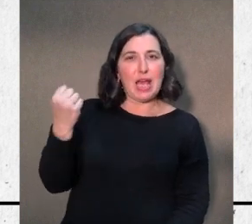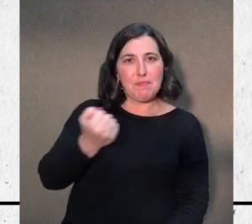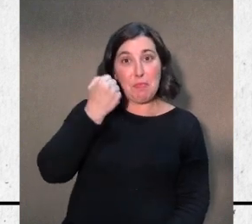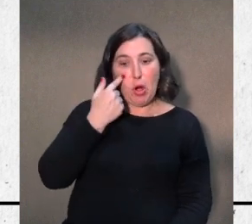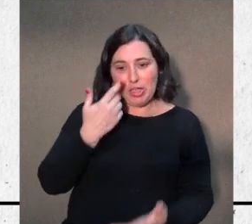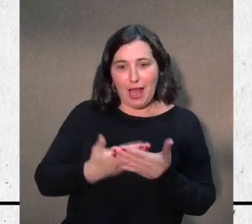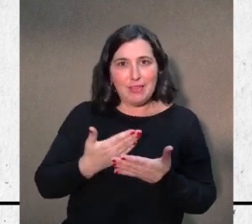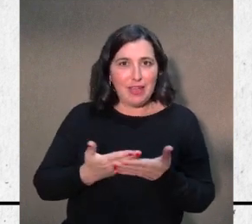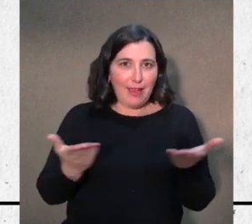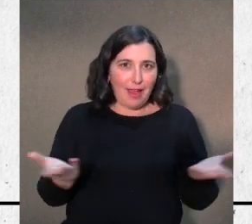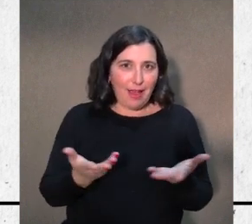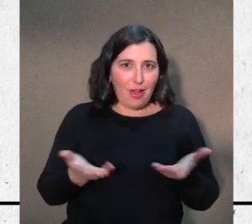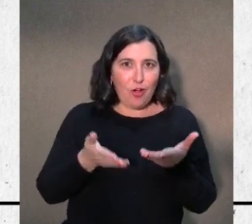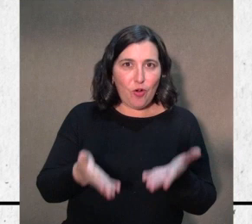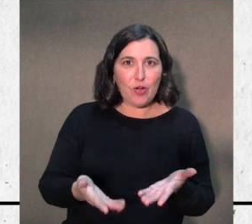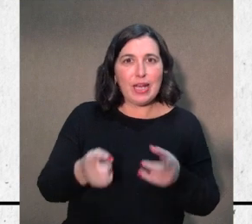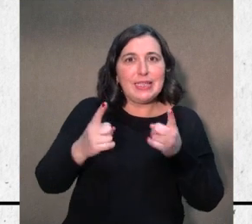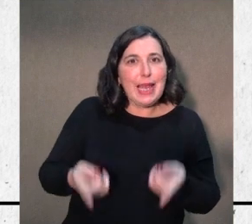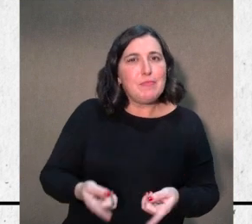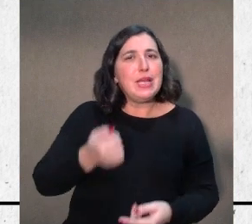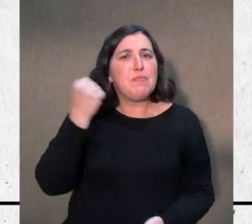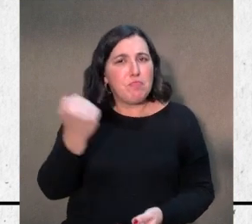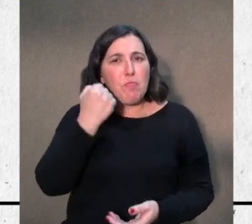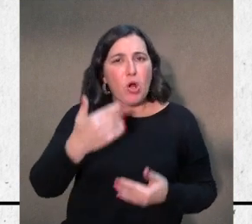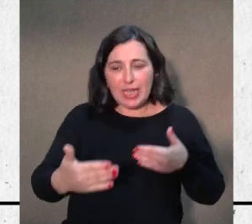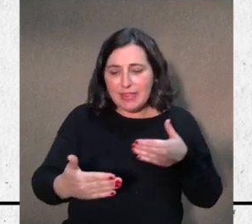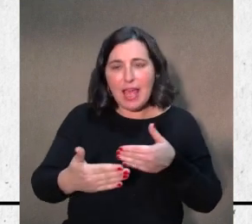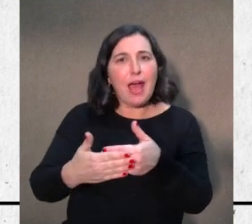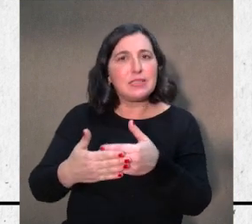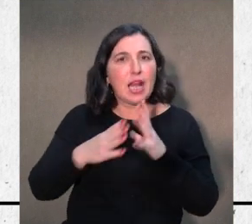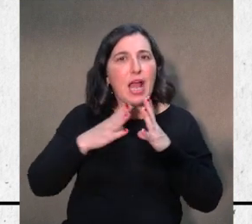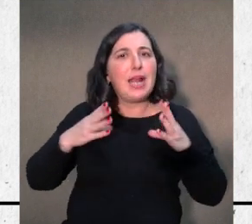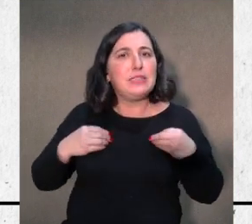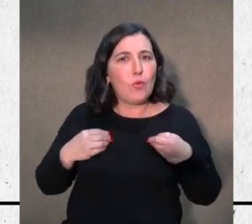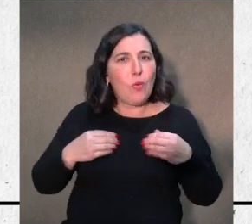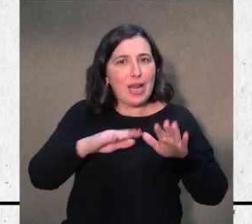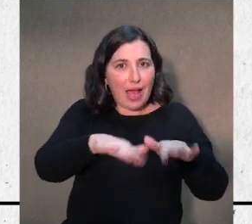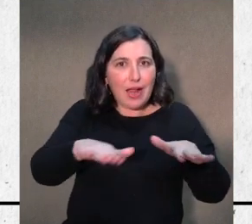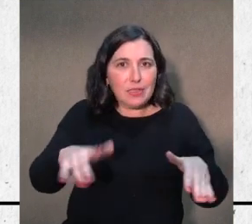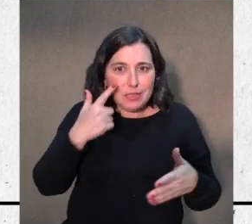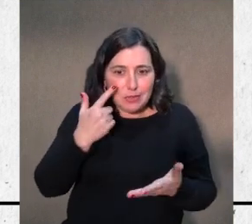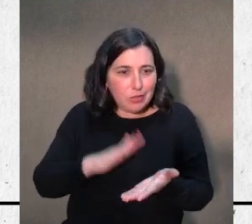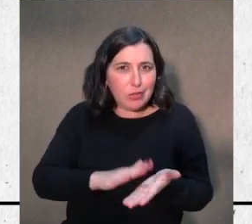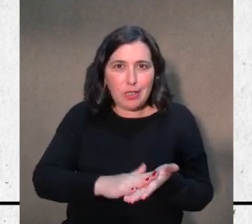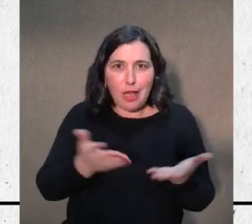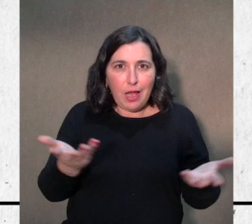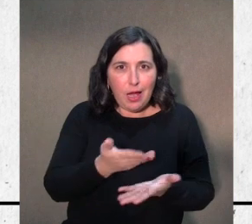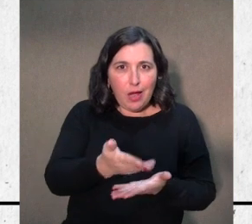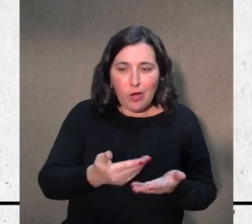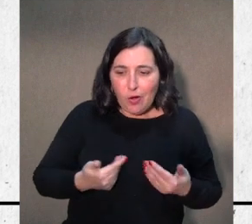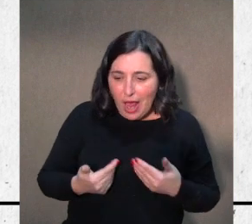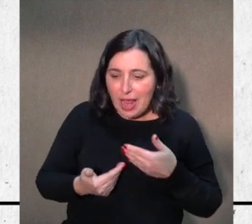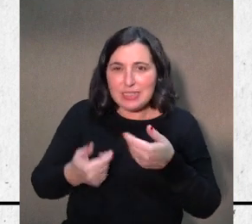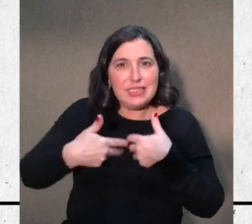niños, a estos programas para poder generar en ellos futuras vocaciones o si no es una vocación, es en